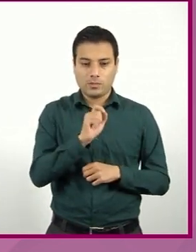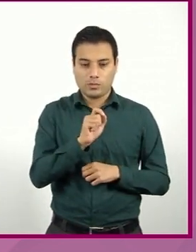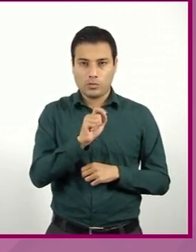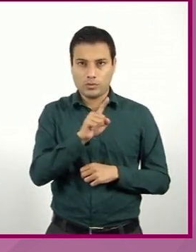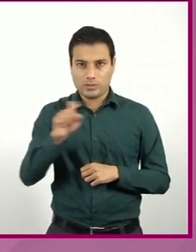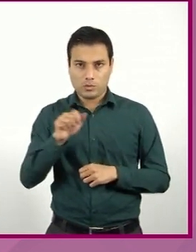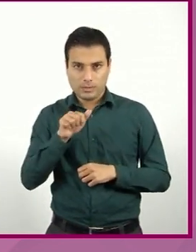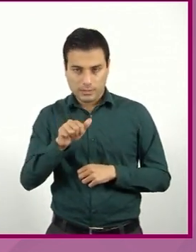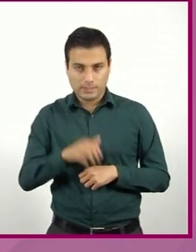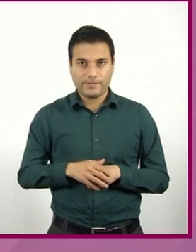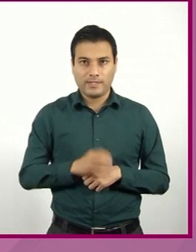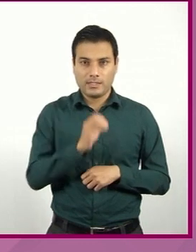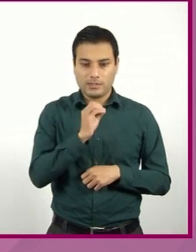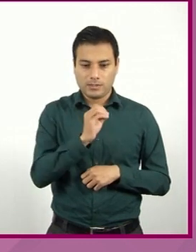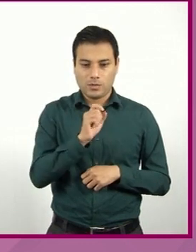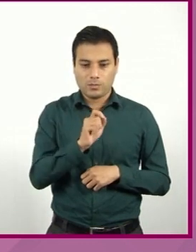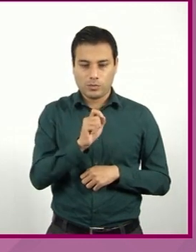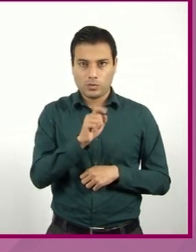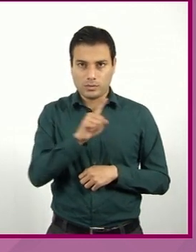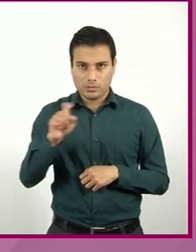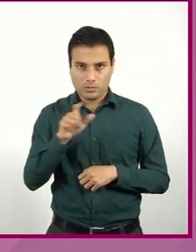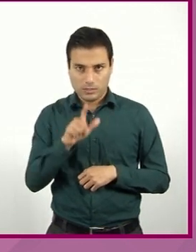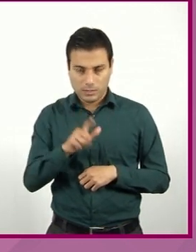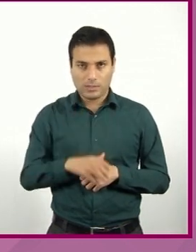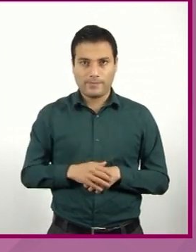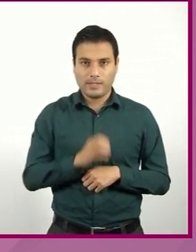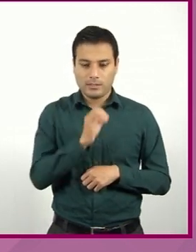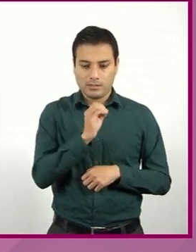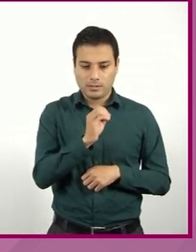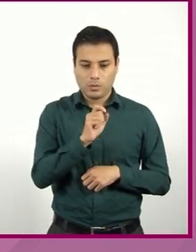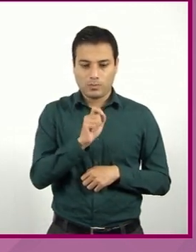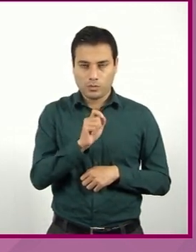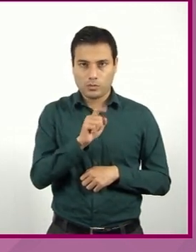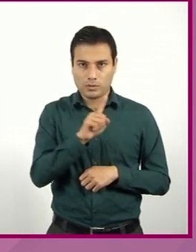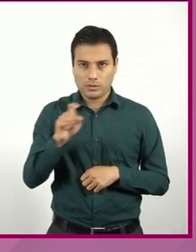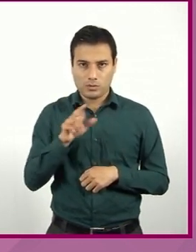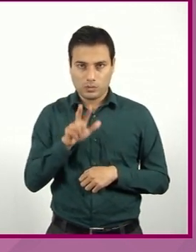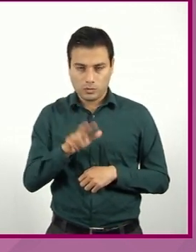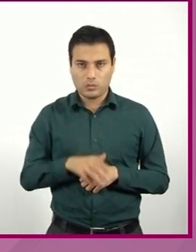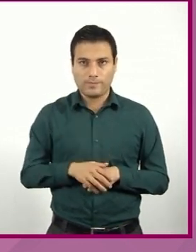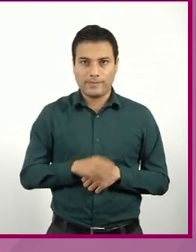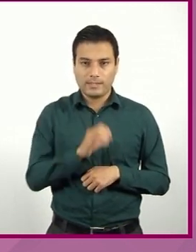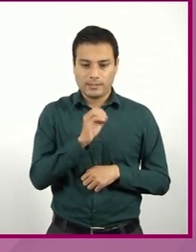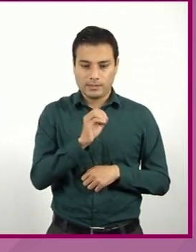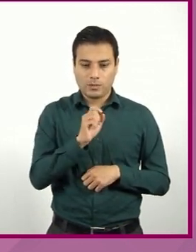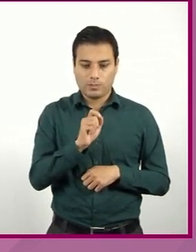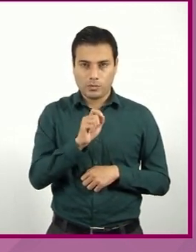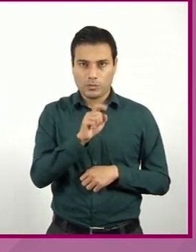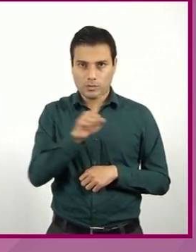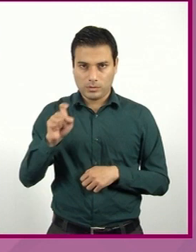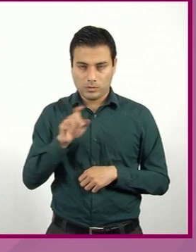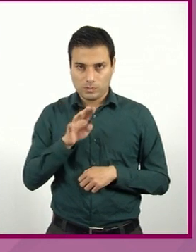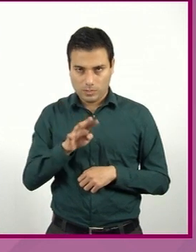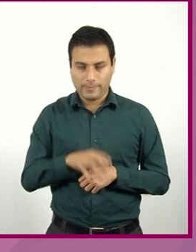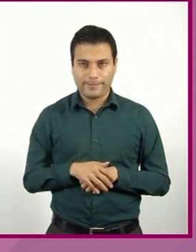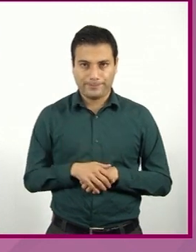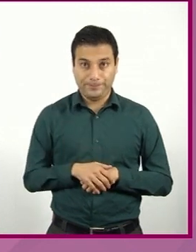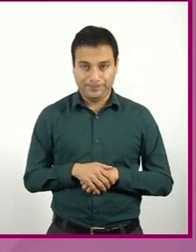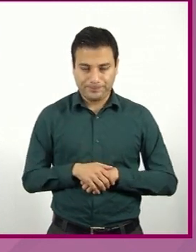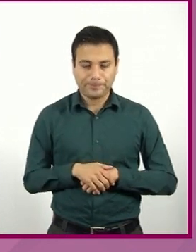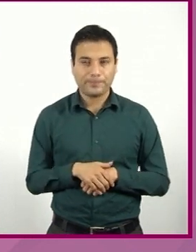milésimos, 117 milésimos, 118 milésimos, 119